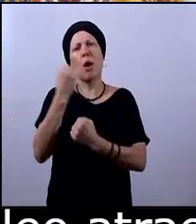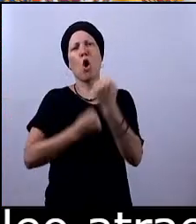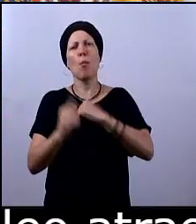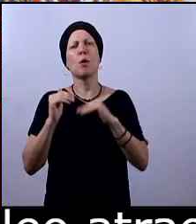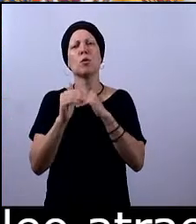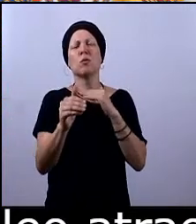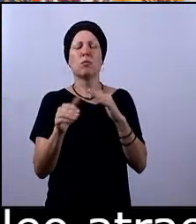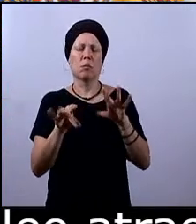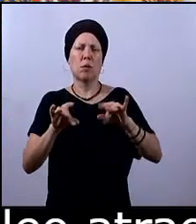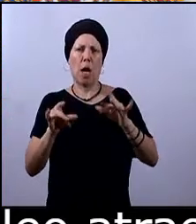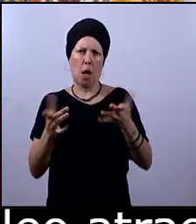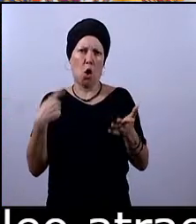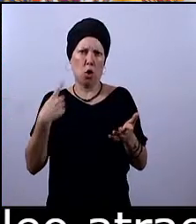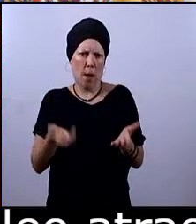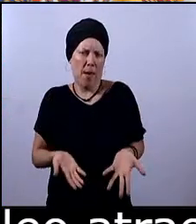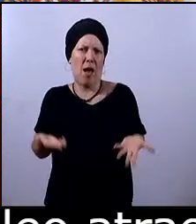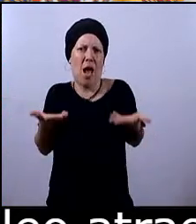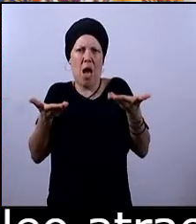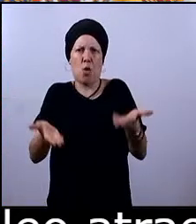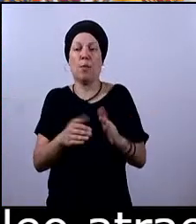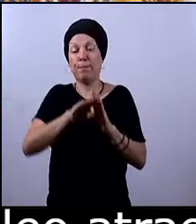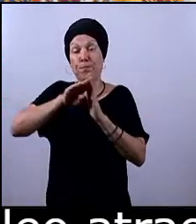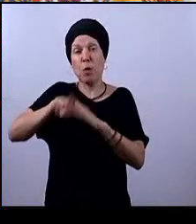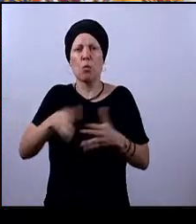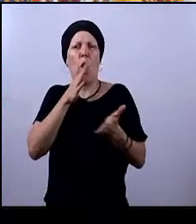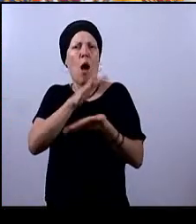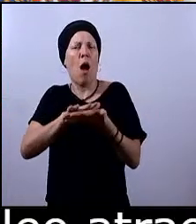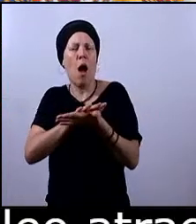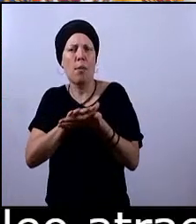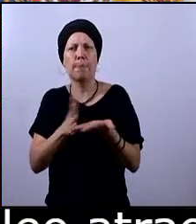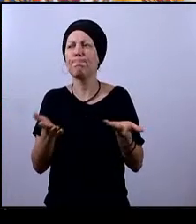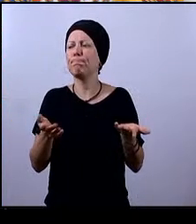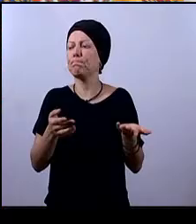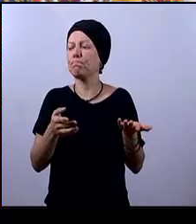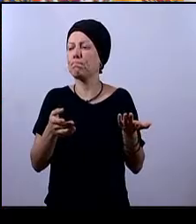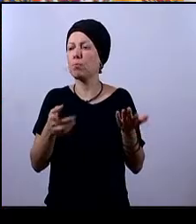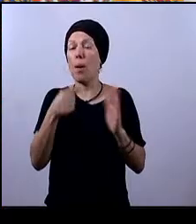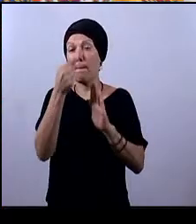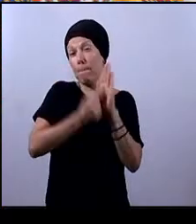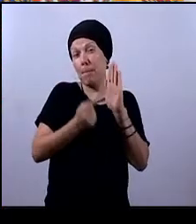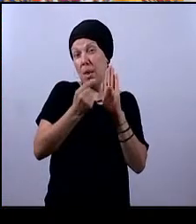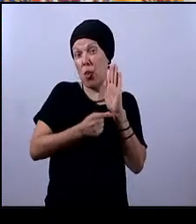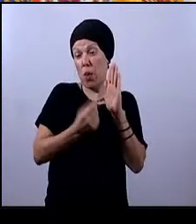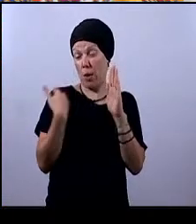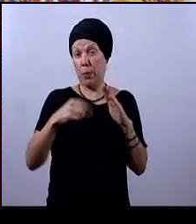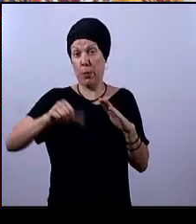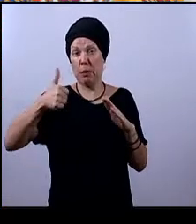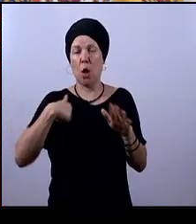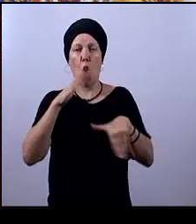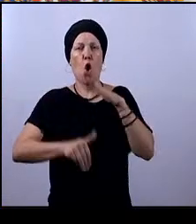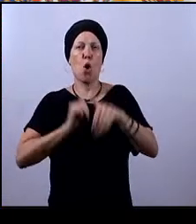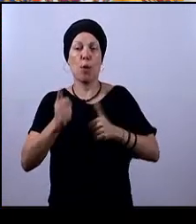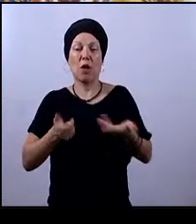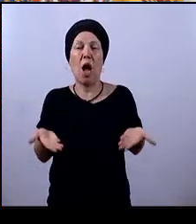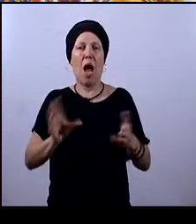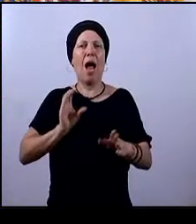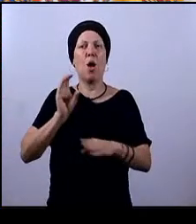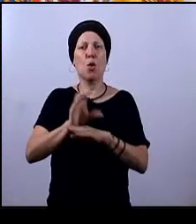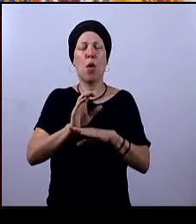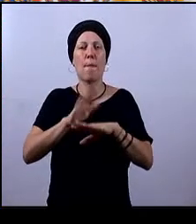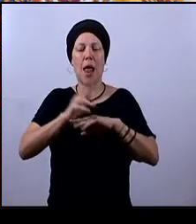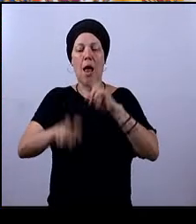la región. Y, por último, les voy a hablar de una medida que hemos aprobado, una convocatoria de ayudas para